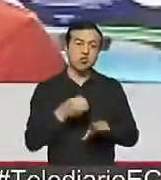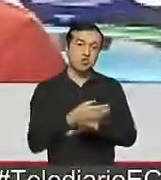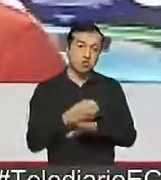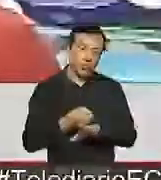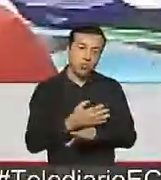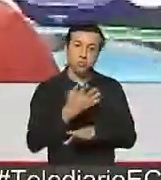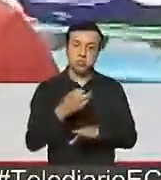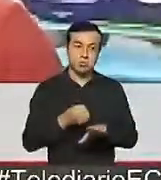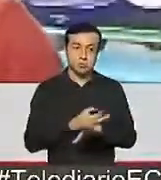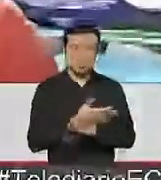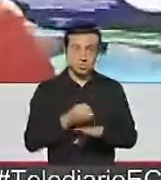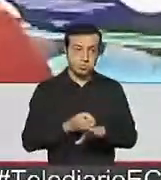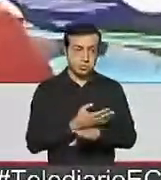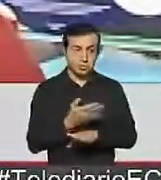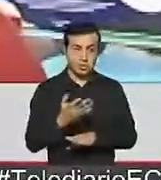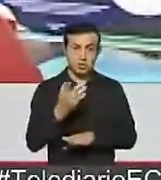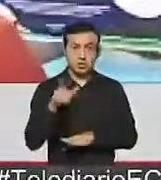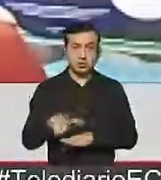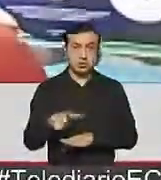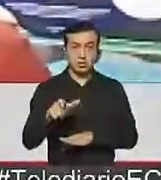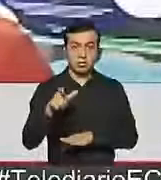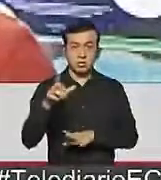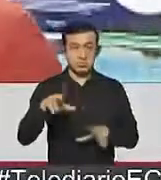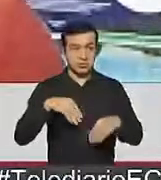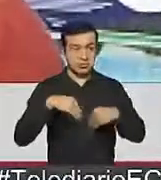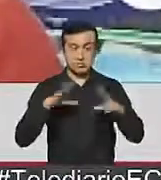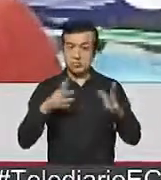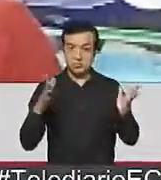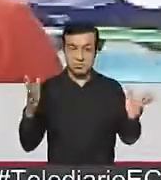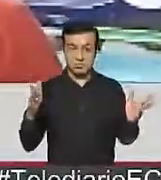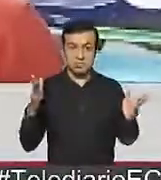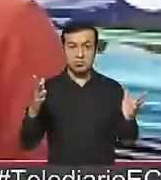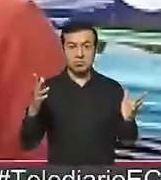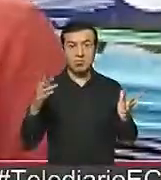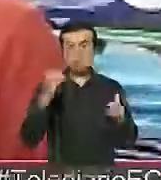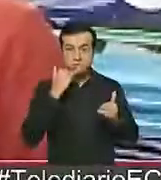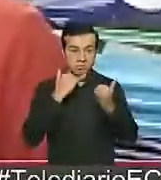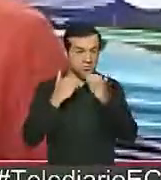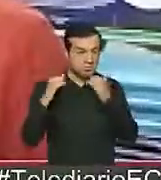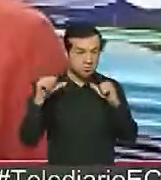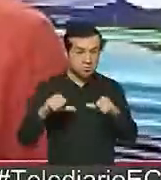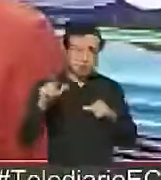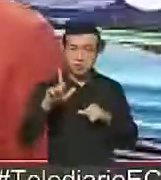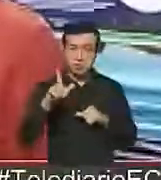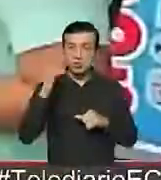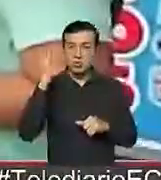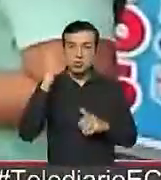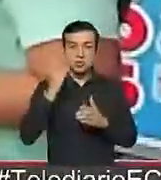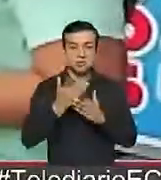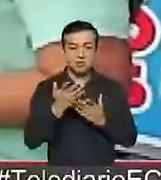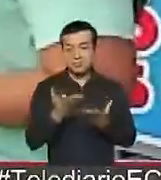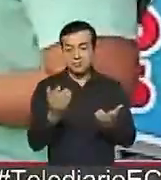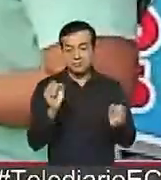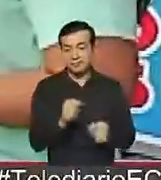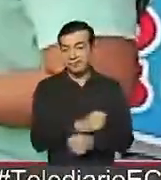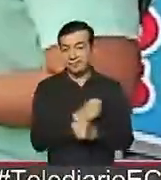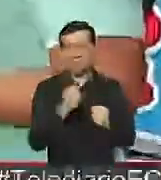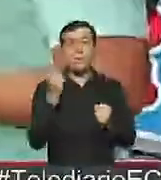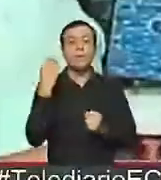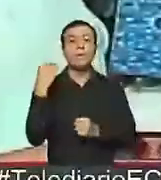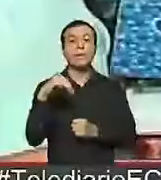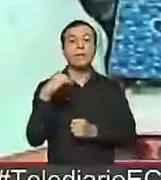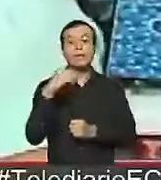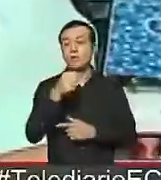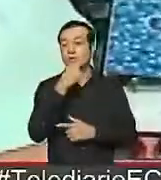estas sugerencias el señor interventor no las ha acogido. Entonces forma un terreno estéril como lo han firmado ellos en una carta. Este miércoles en rueda de prensa